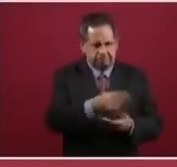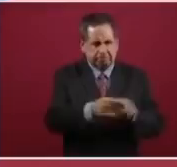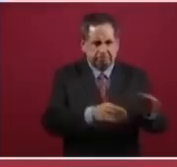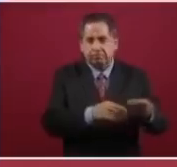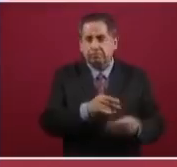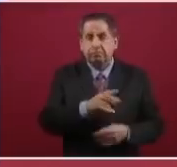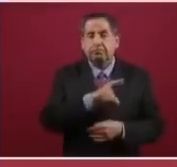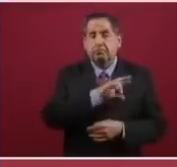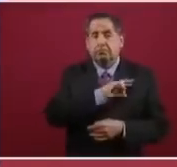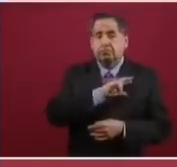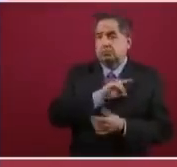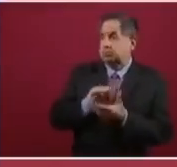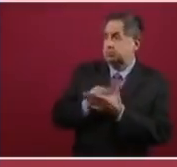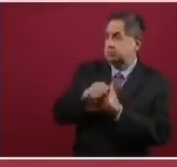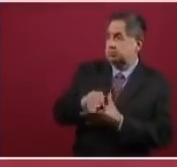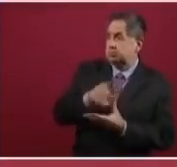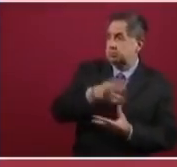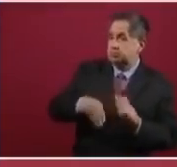inversionistas